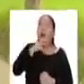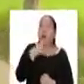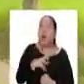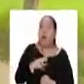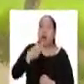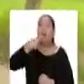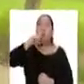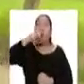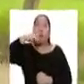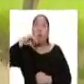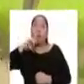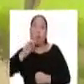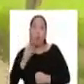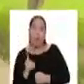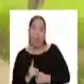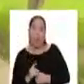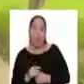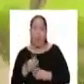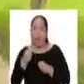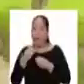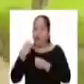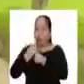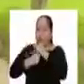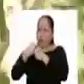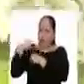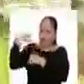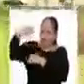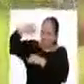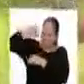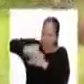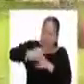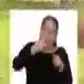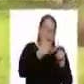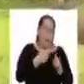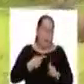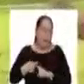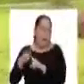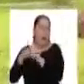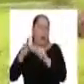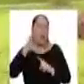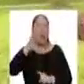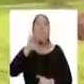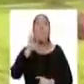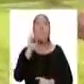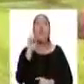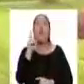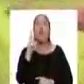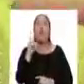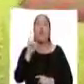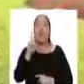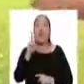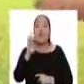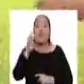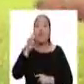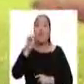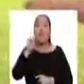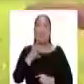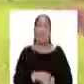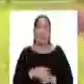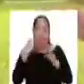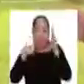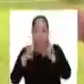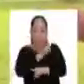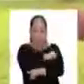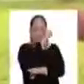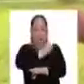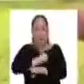de millones de años han hecho que surja una gran biodiversidad. Por eso veamos cómo ha influido la cordillera de los Andes, las corrientes marinas, también